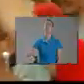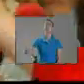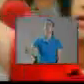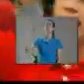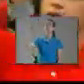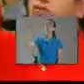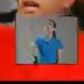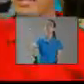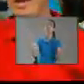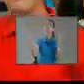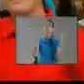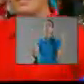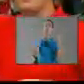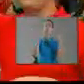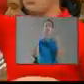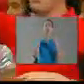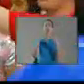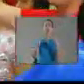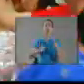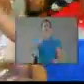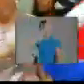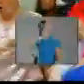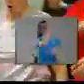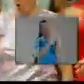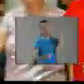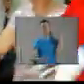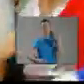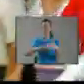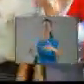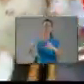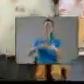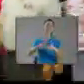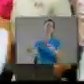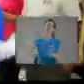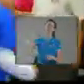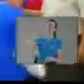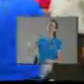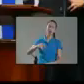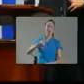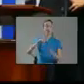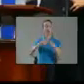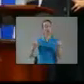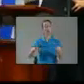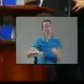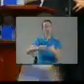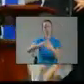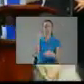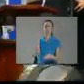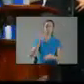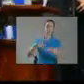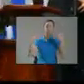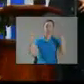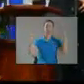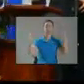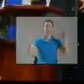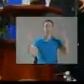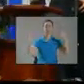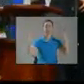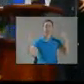Señor, y que tus enemigos huyan delante de ti, mas los justos